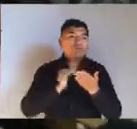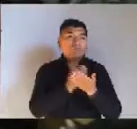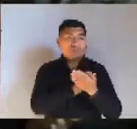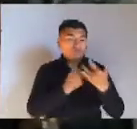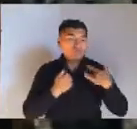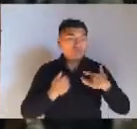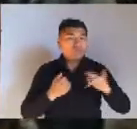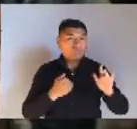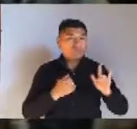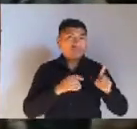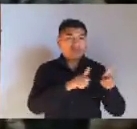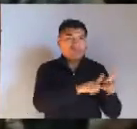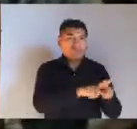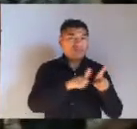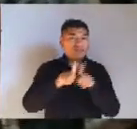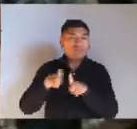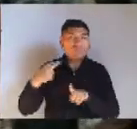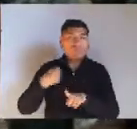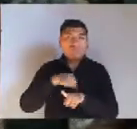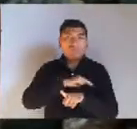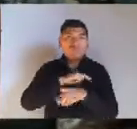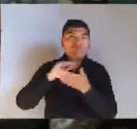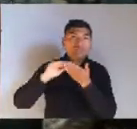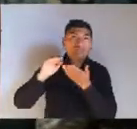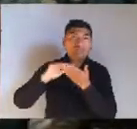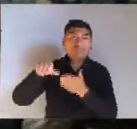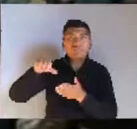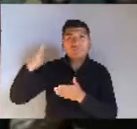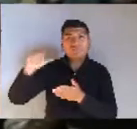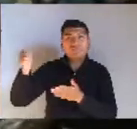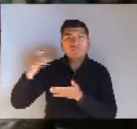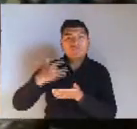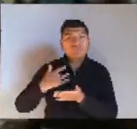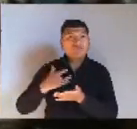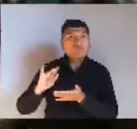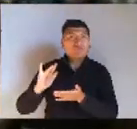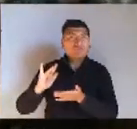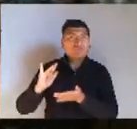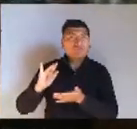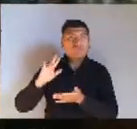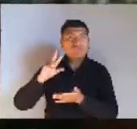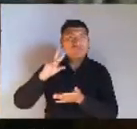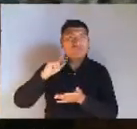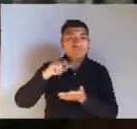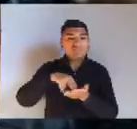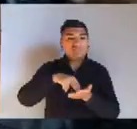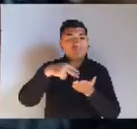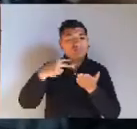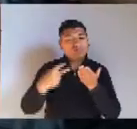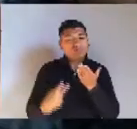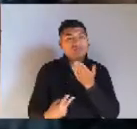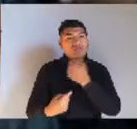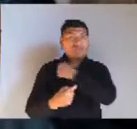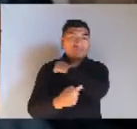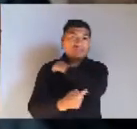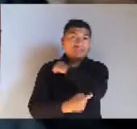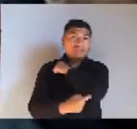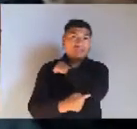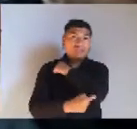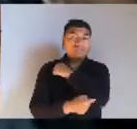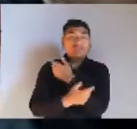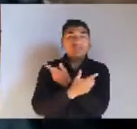nuestras ofensas como también nosotros perdonamos a los que nos ofenden. No nos dejes caer